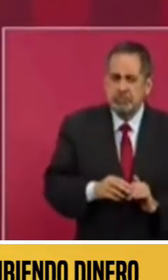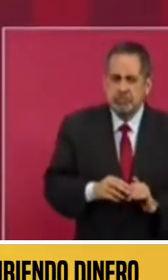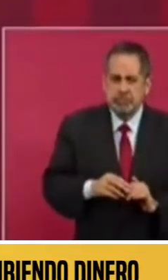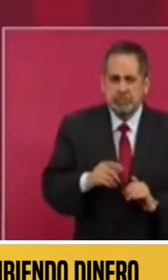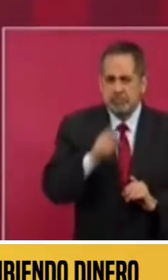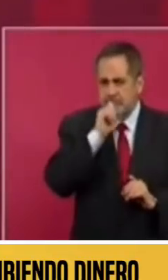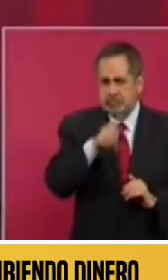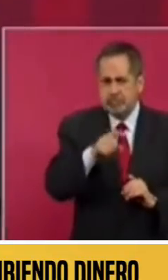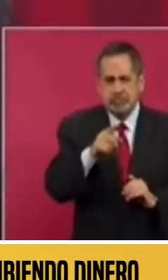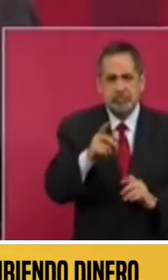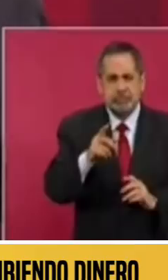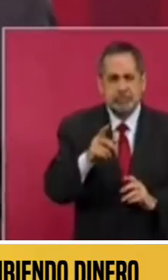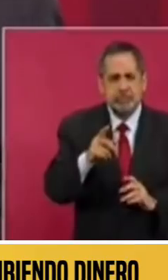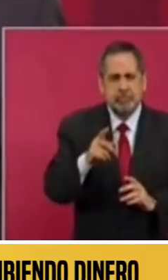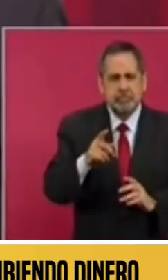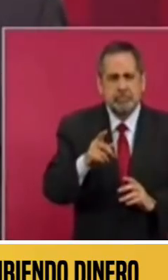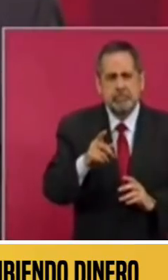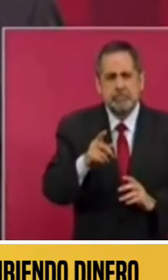además